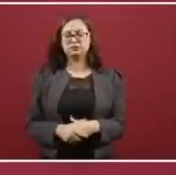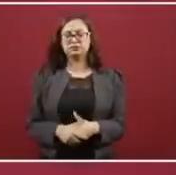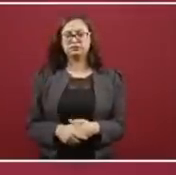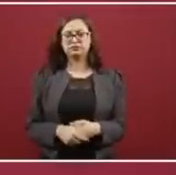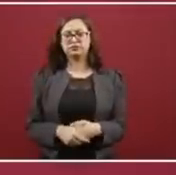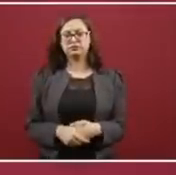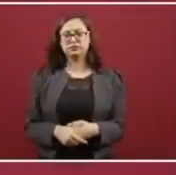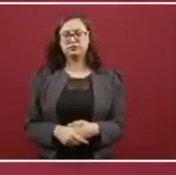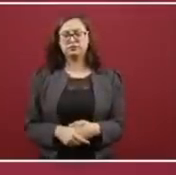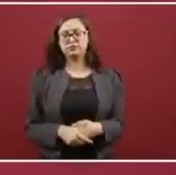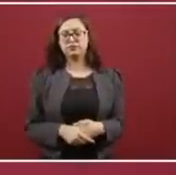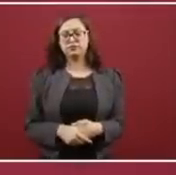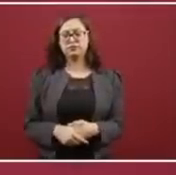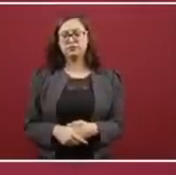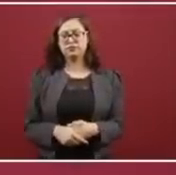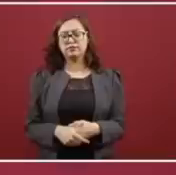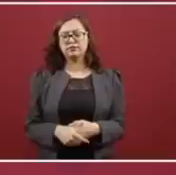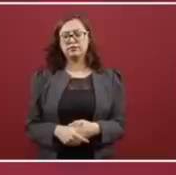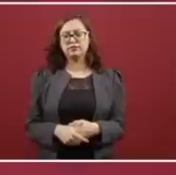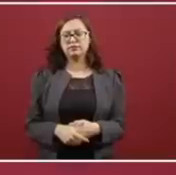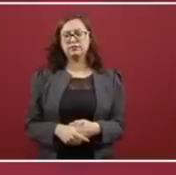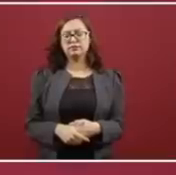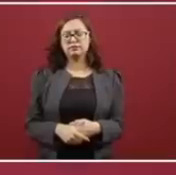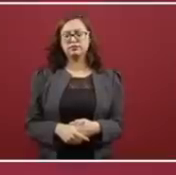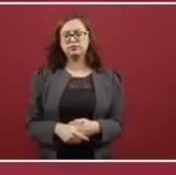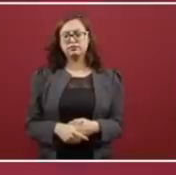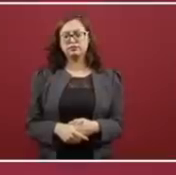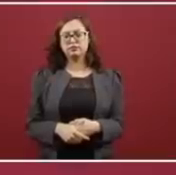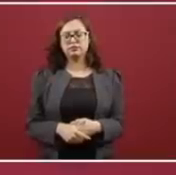bien al movimiento